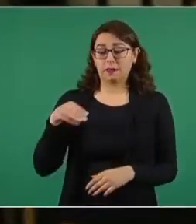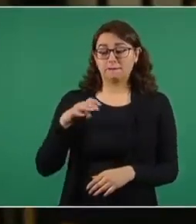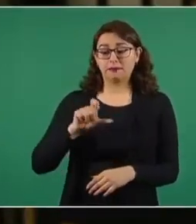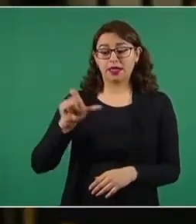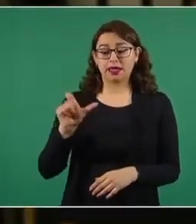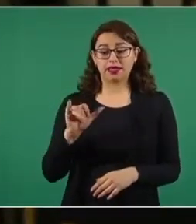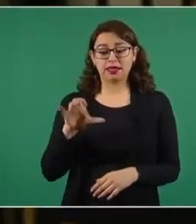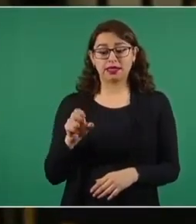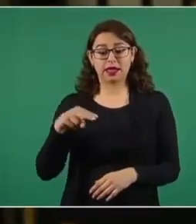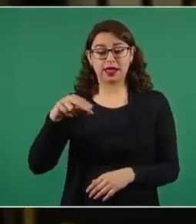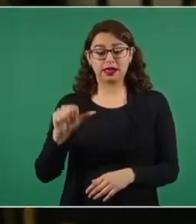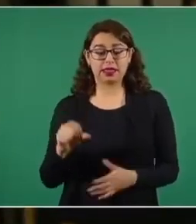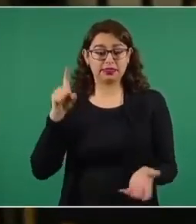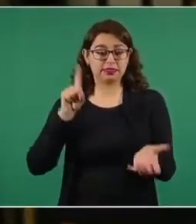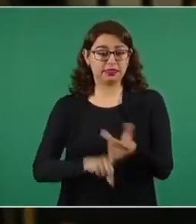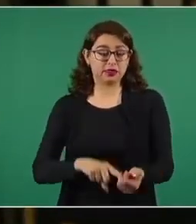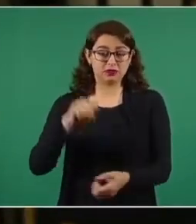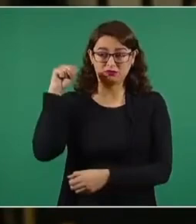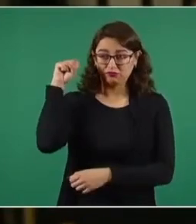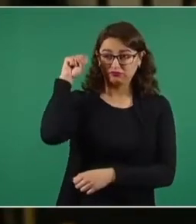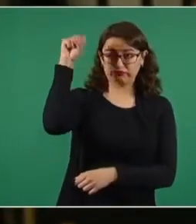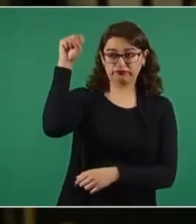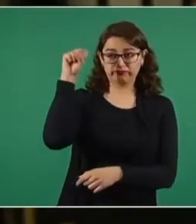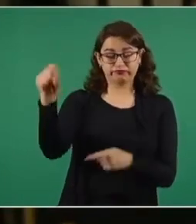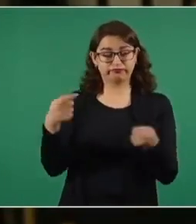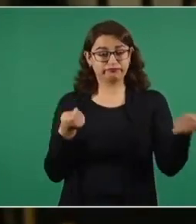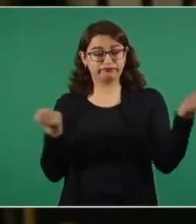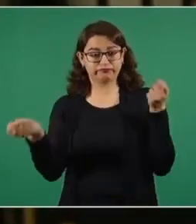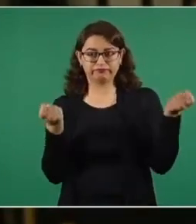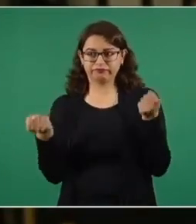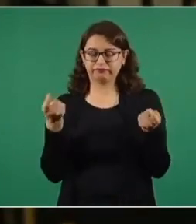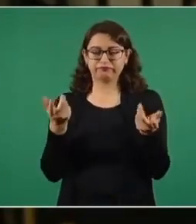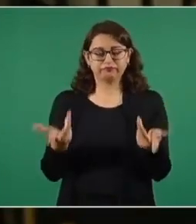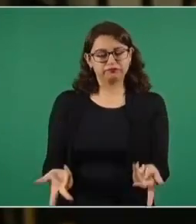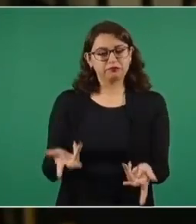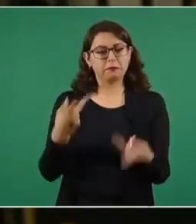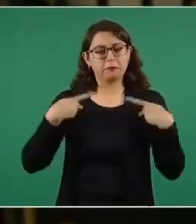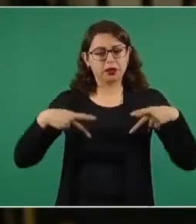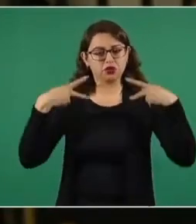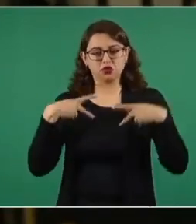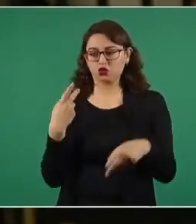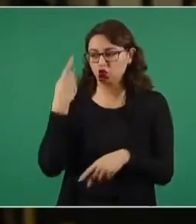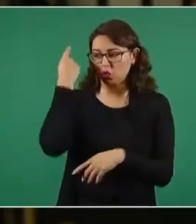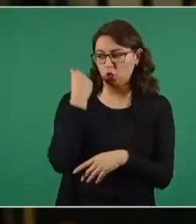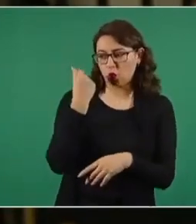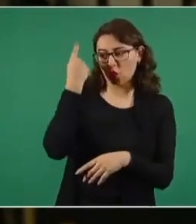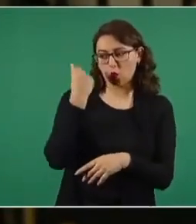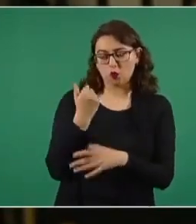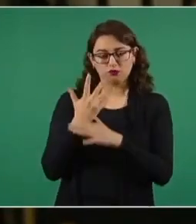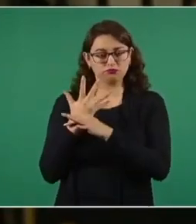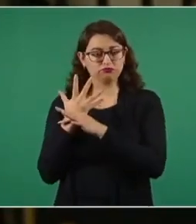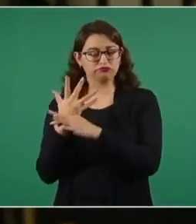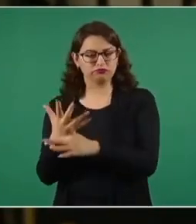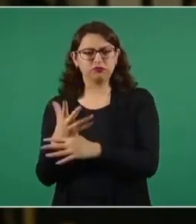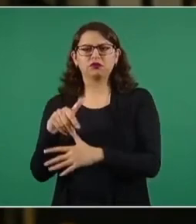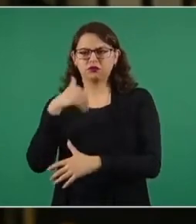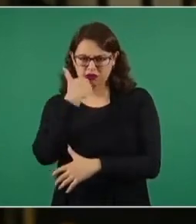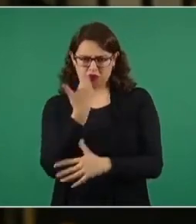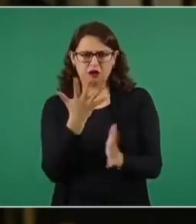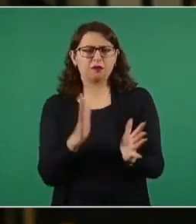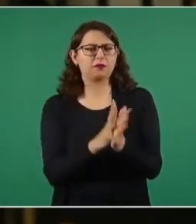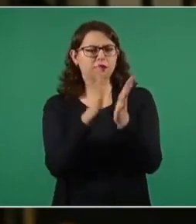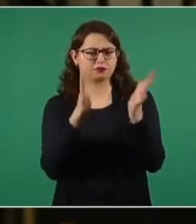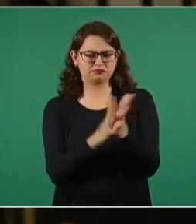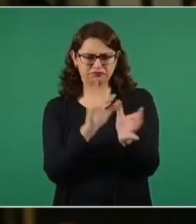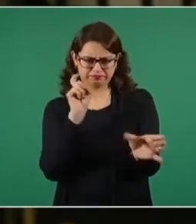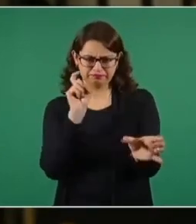en las propiedades, los jubilados nos comentaron que buscan colocar estas propiedades para esta nueva aerolínea. ¿Cómo